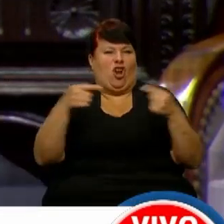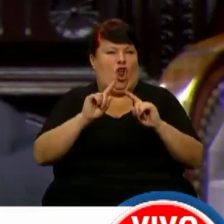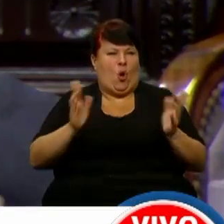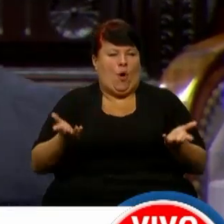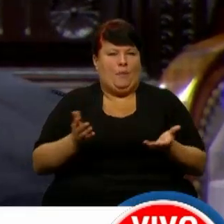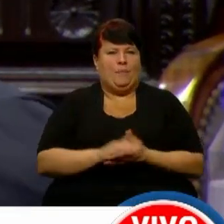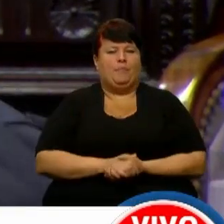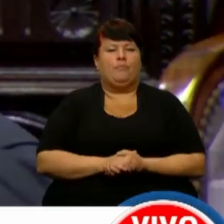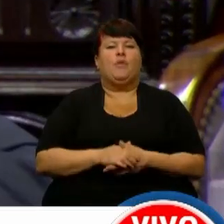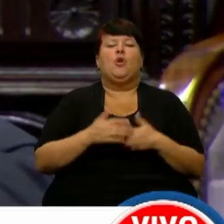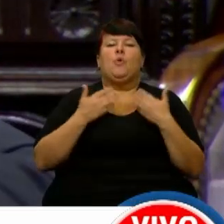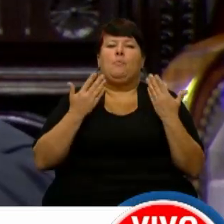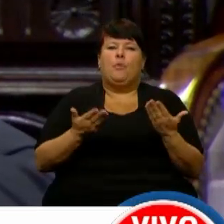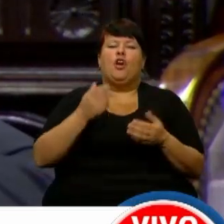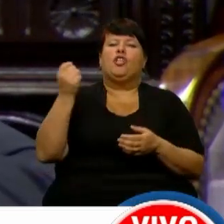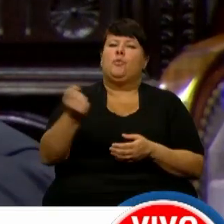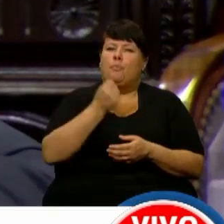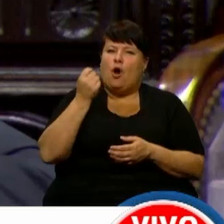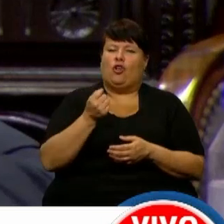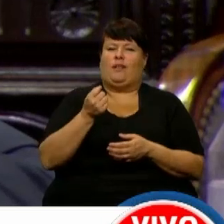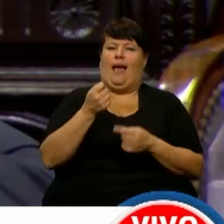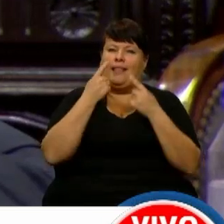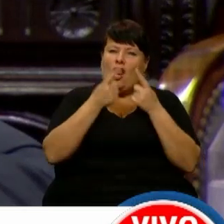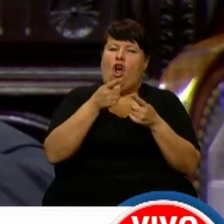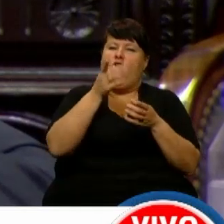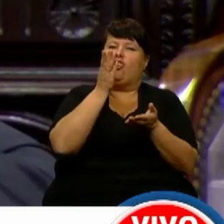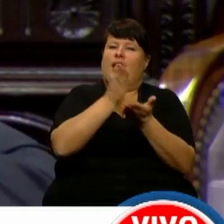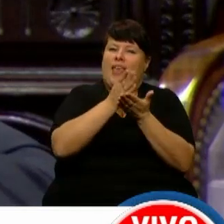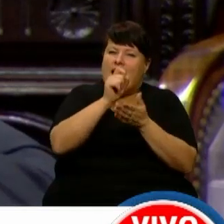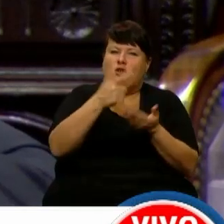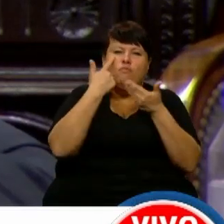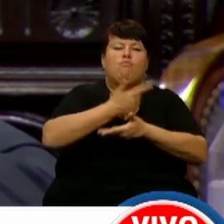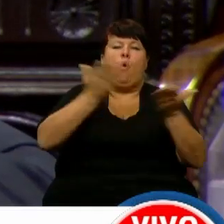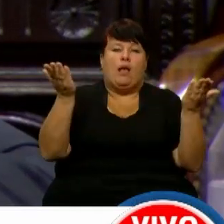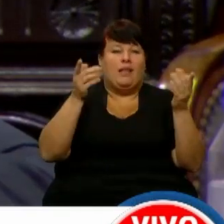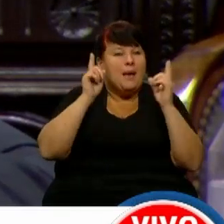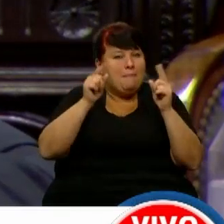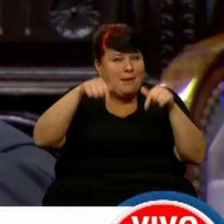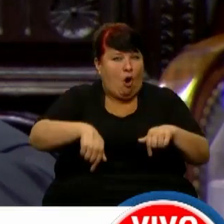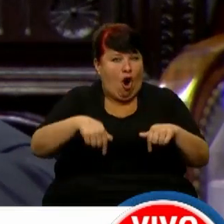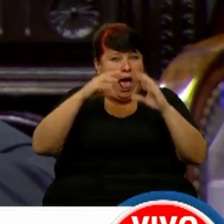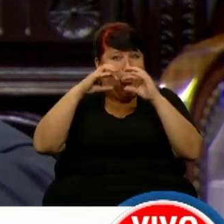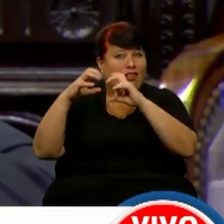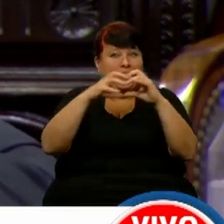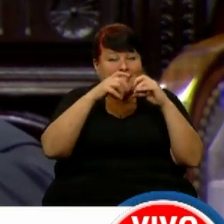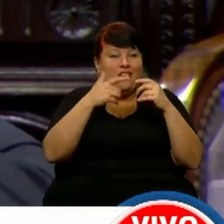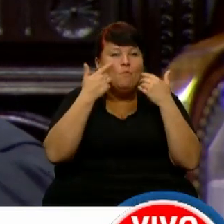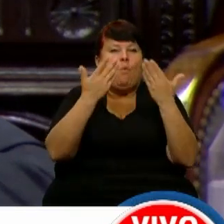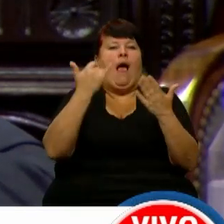funciona. Por eso es importante reivindicar estos sectores y hacerlos visibles, y es lo que está ocurriendo acá esta noche.